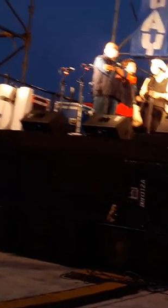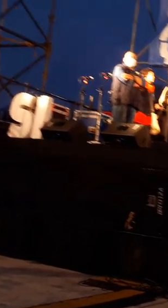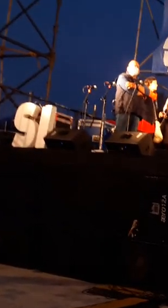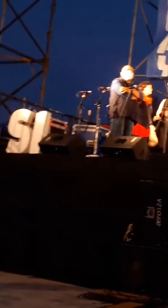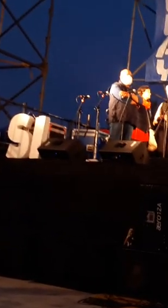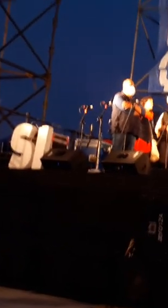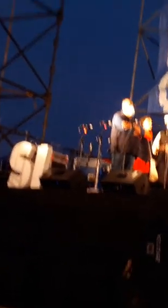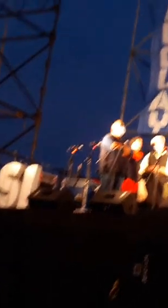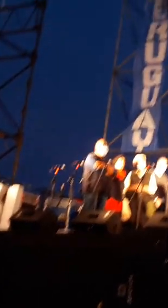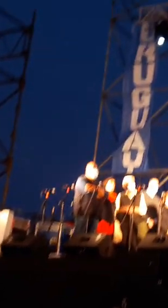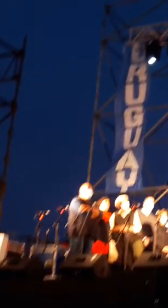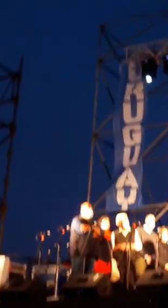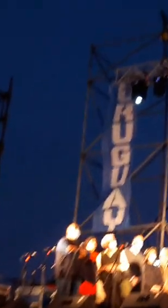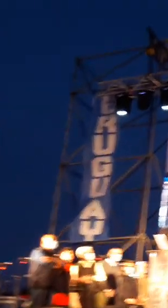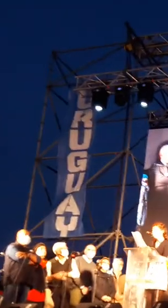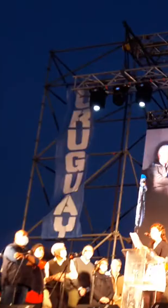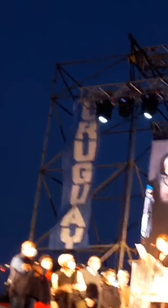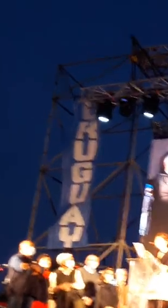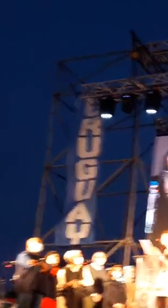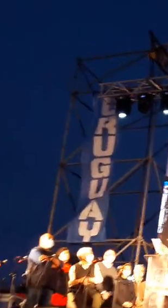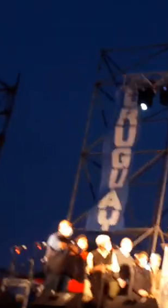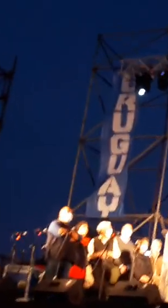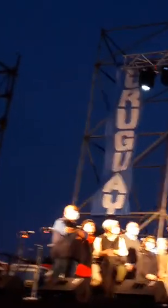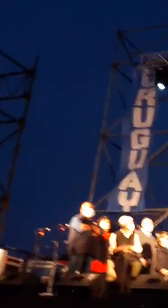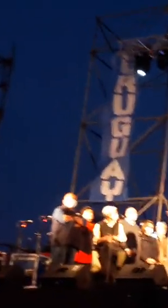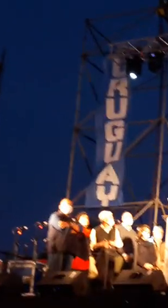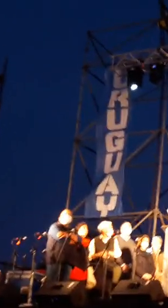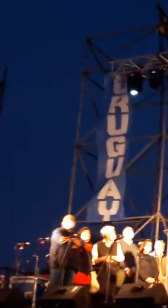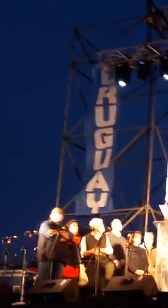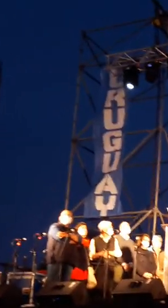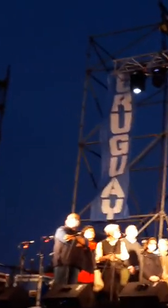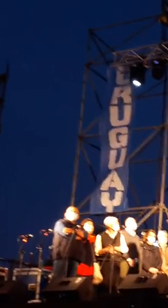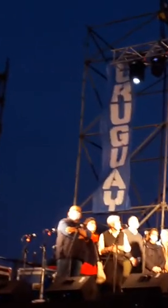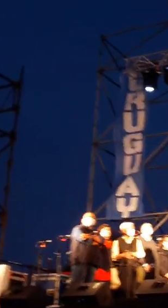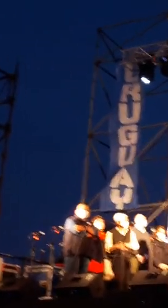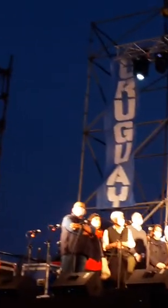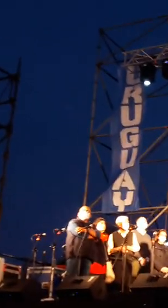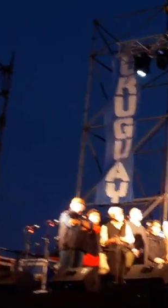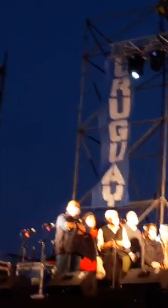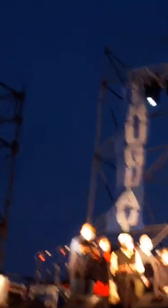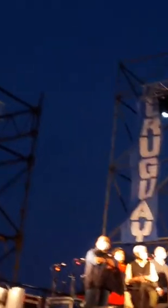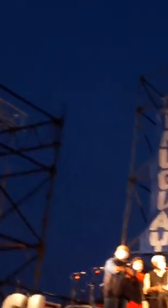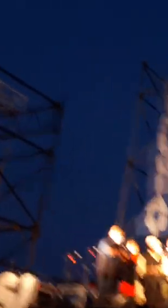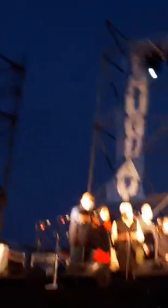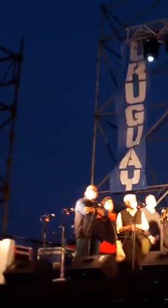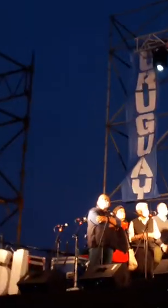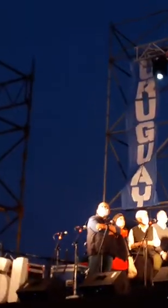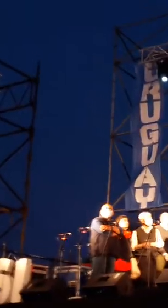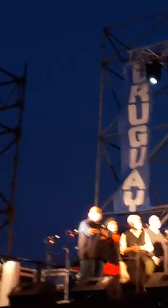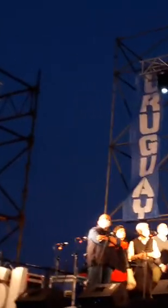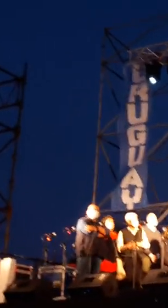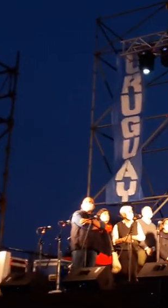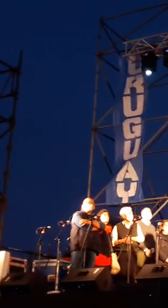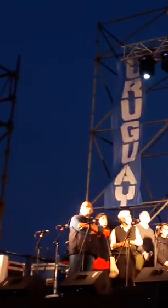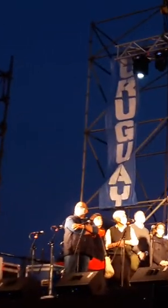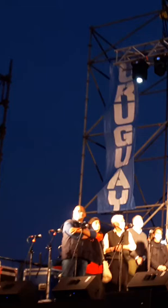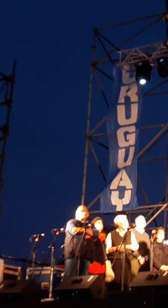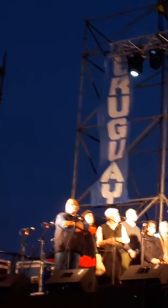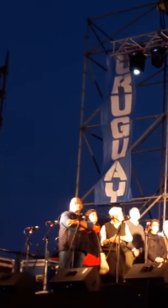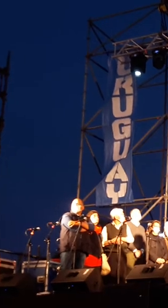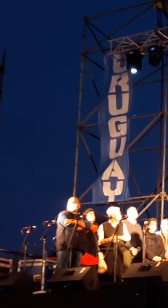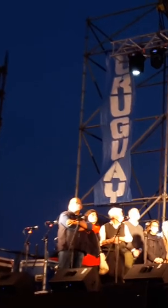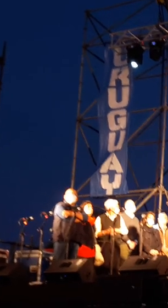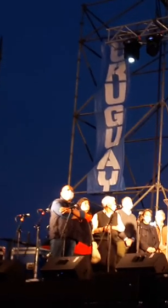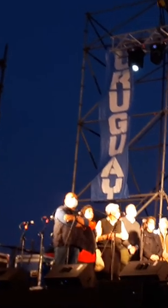aplicación de las nuevas reglas para definir las tarifas, los combustibles, gracias a la LUC, no paran de subir. Y eso impacta en toda la